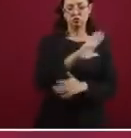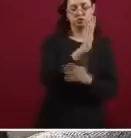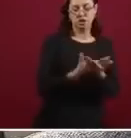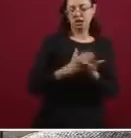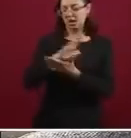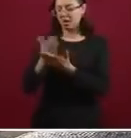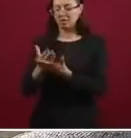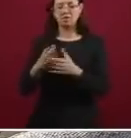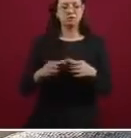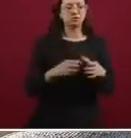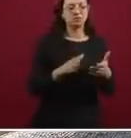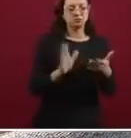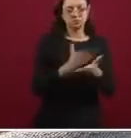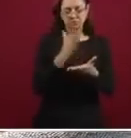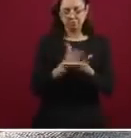1